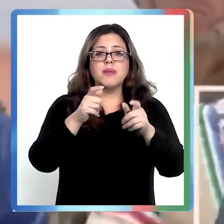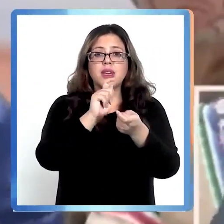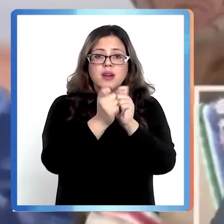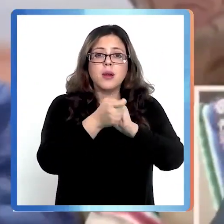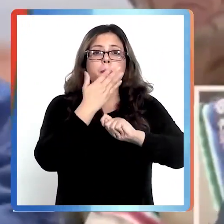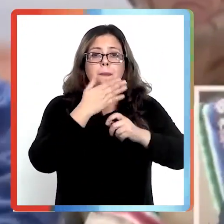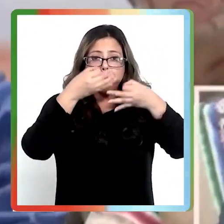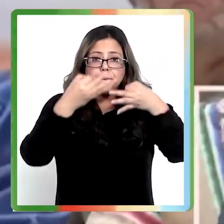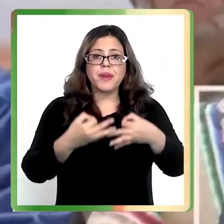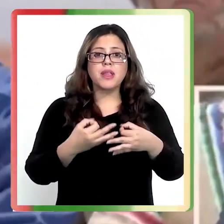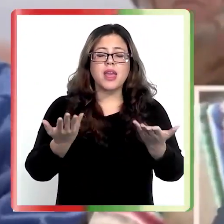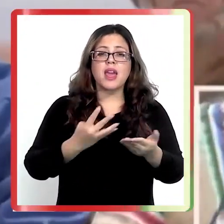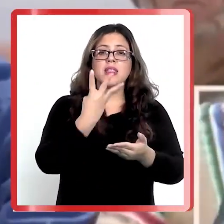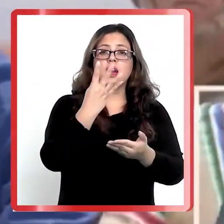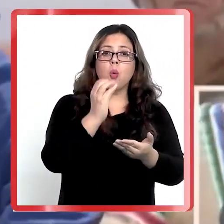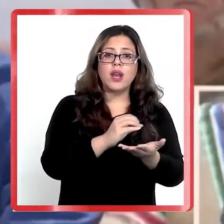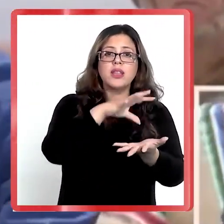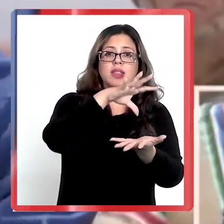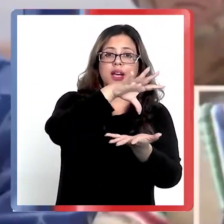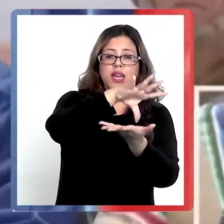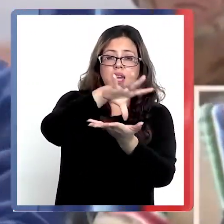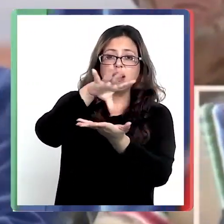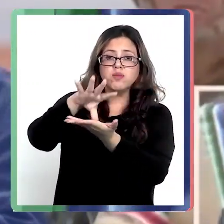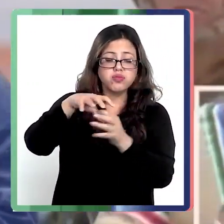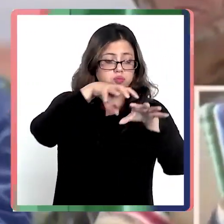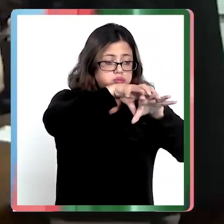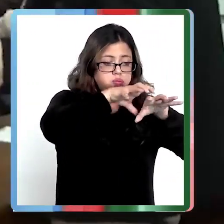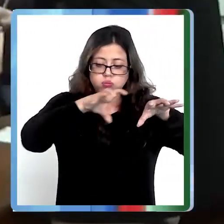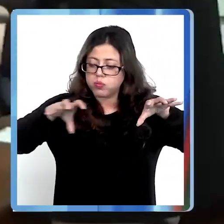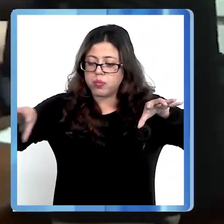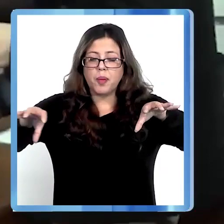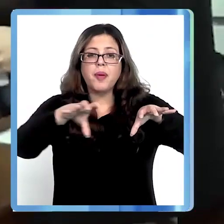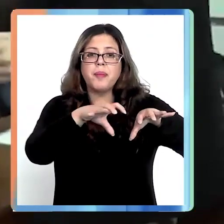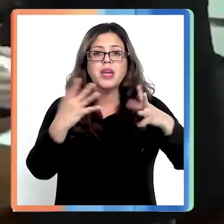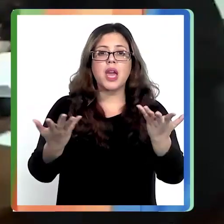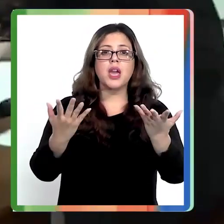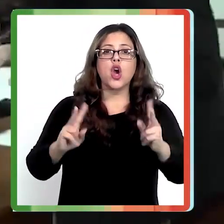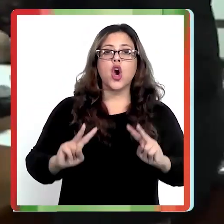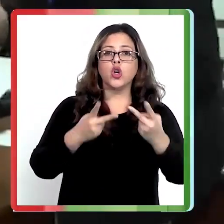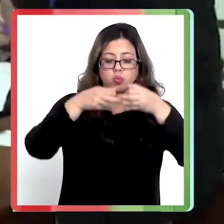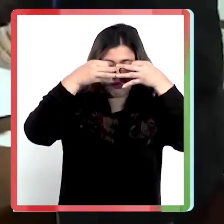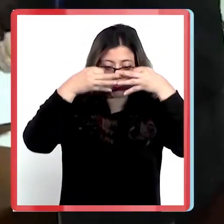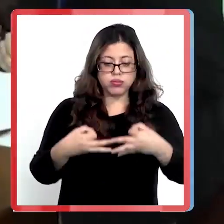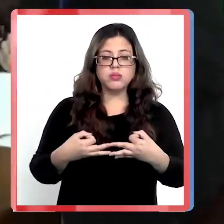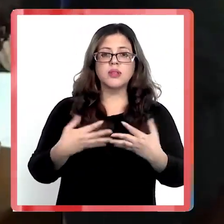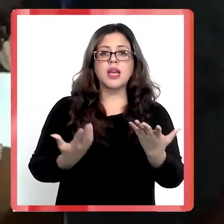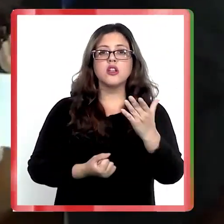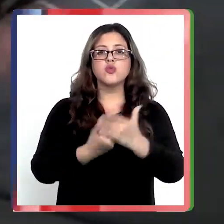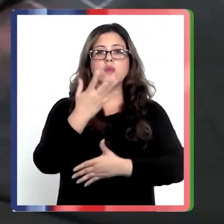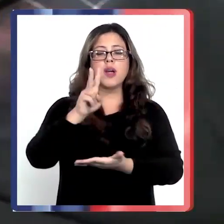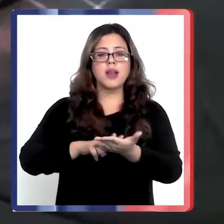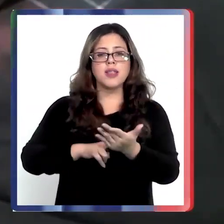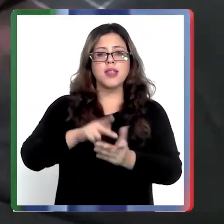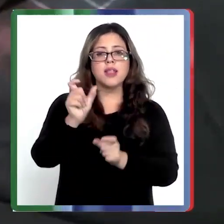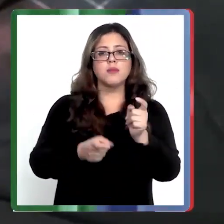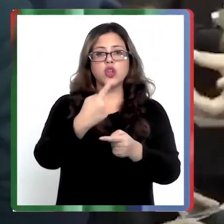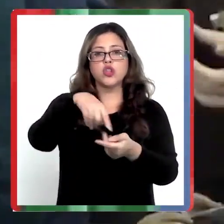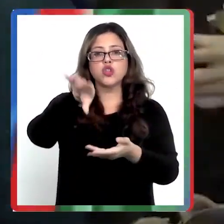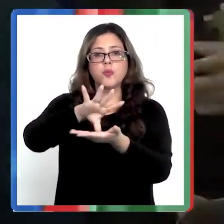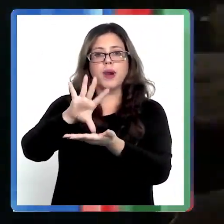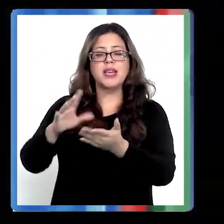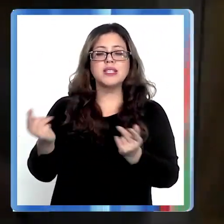mejoramiento y ampliación de los 40 complejos fronterizos del país para que tengan una infraestructura acorde a la nueva realidad